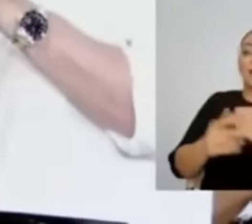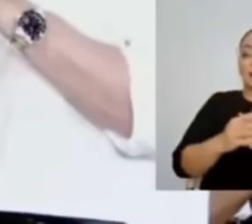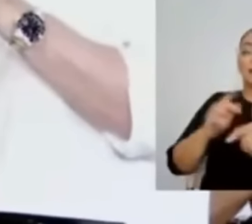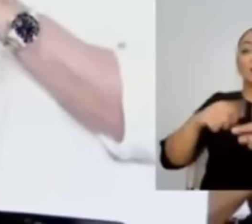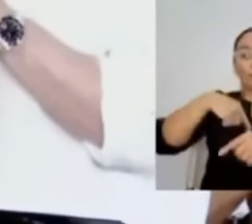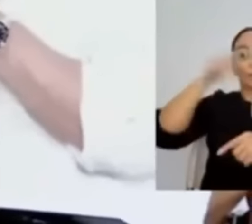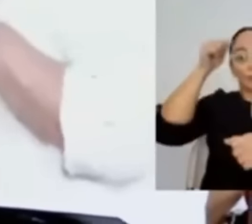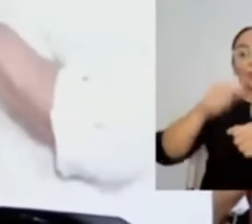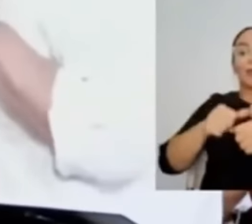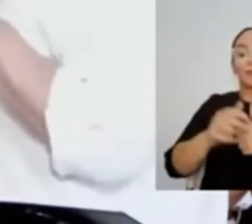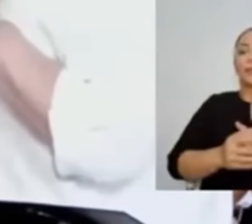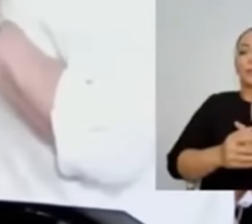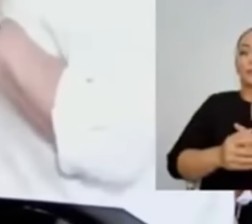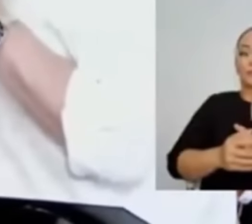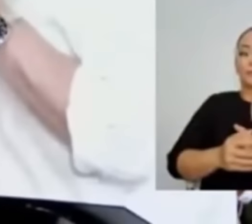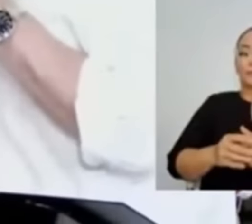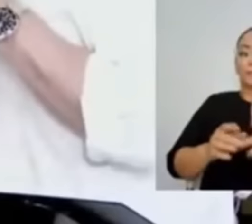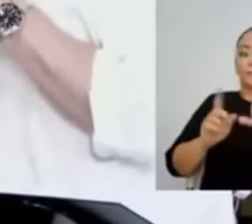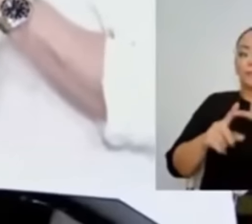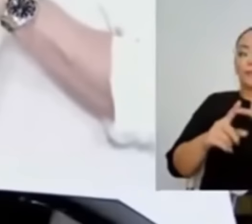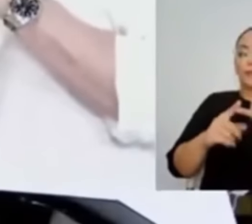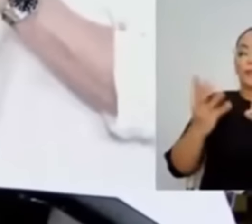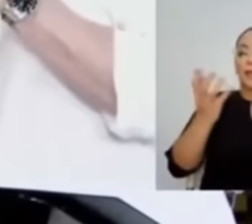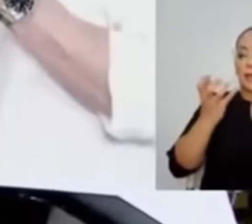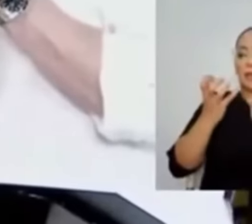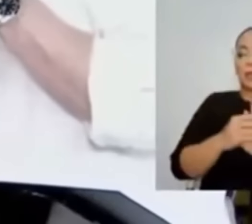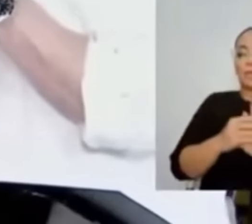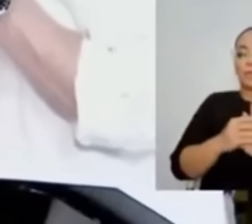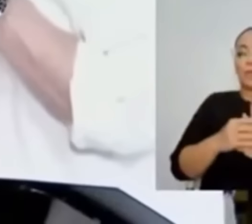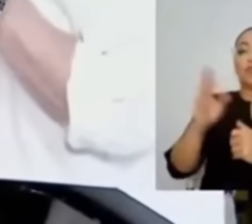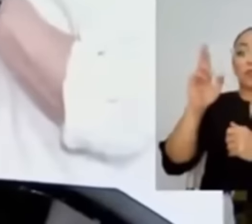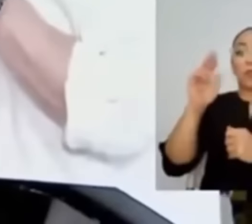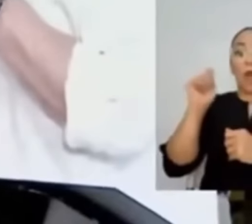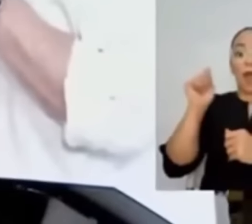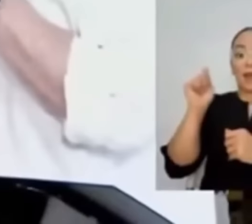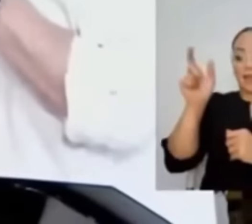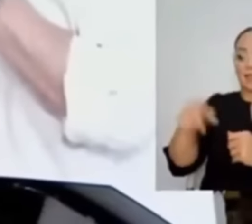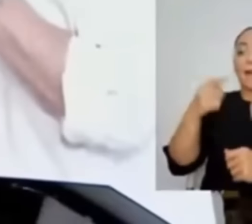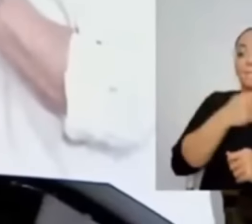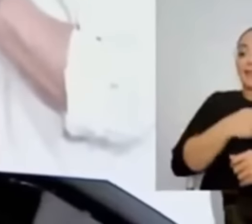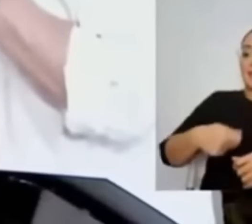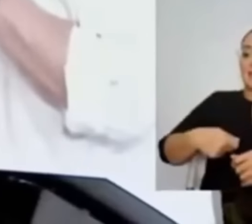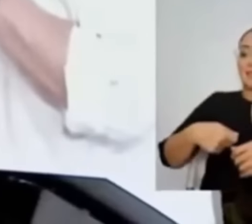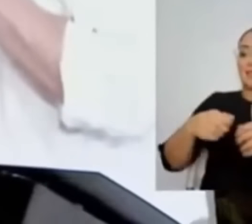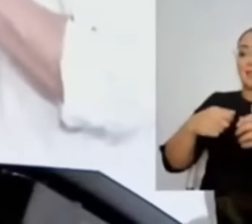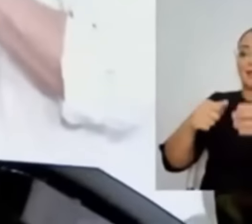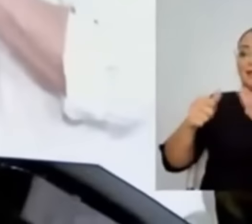acordamos. Quiero que Rodrigo Arias, el presidente de la Asamblea